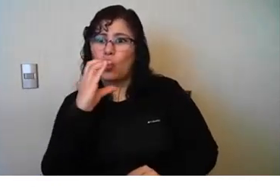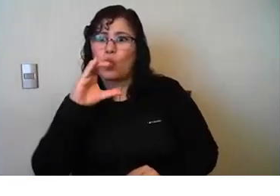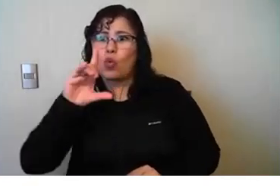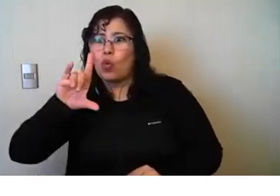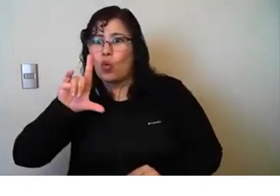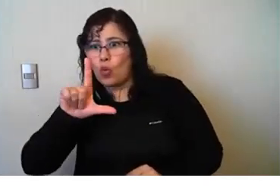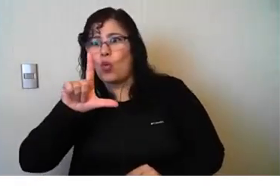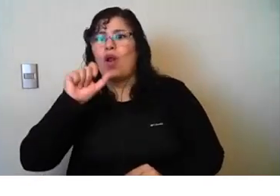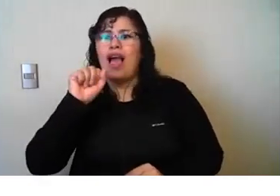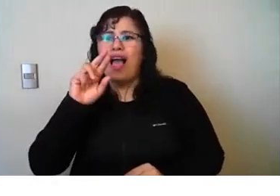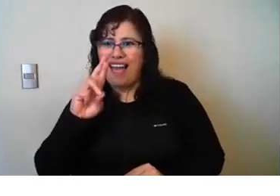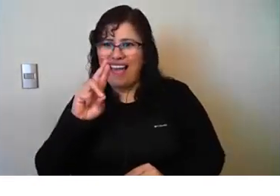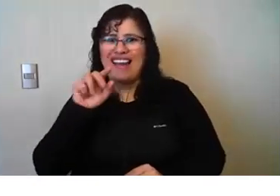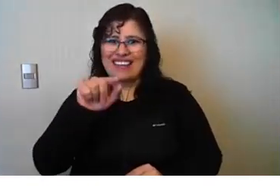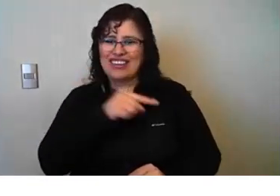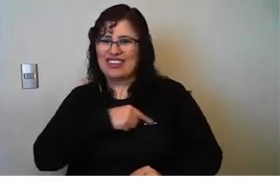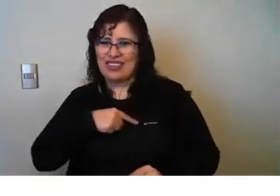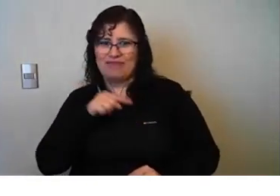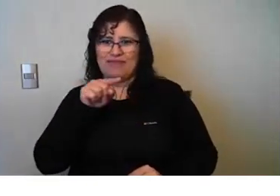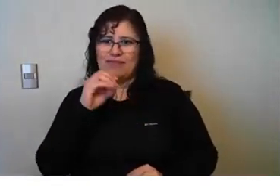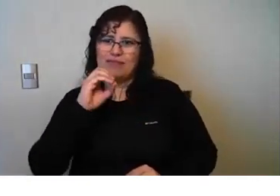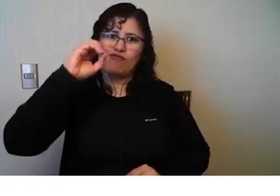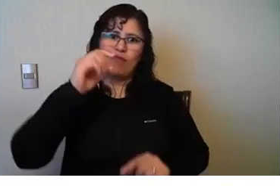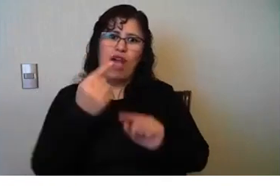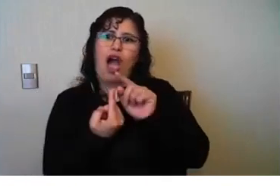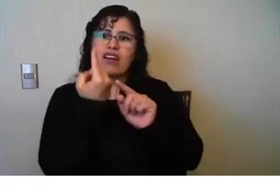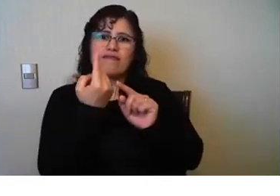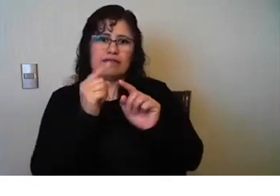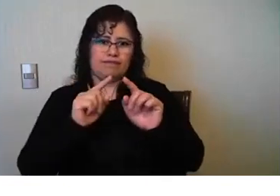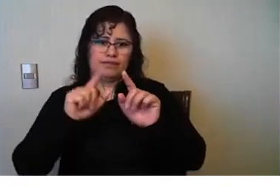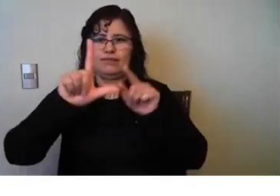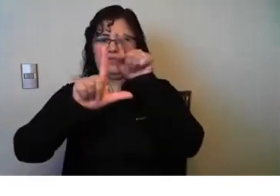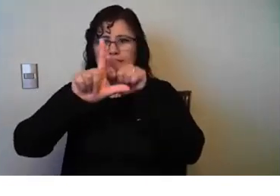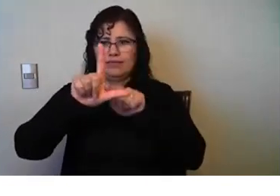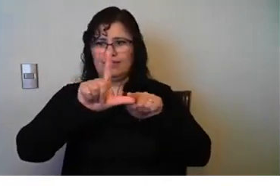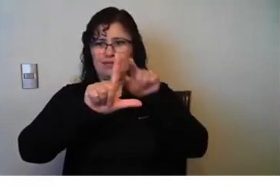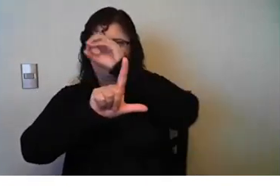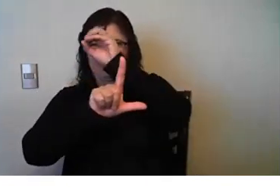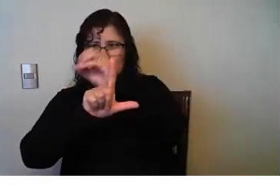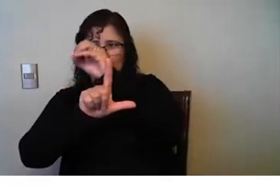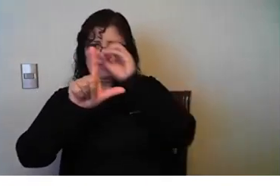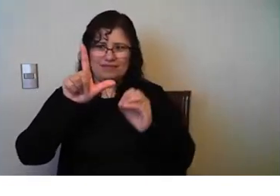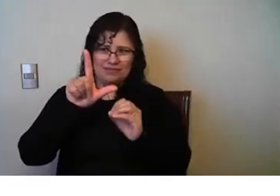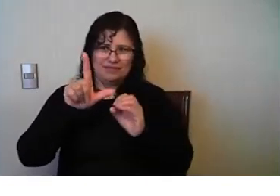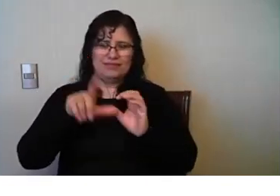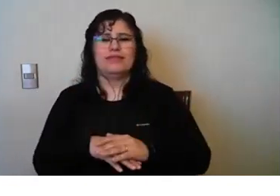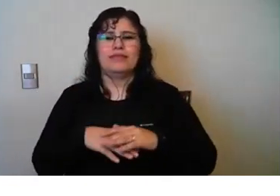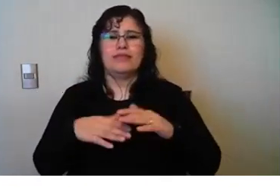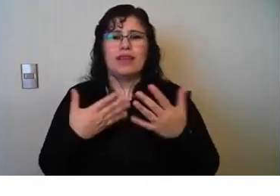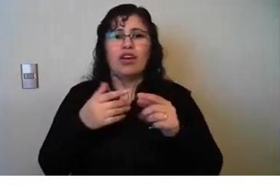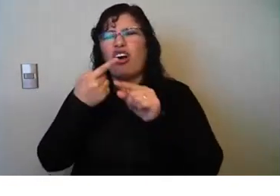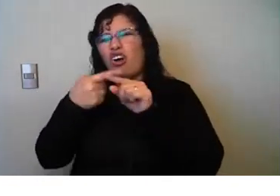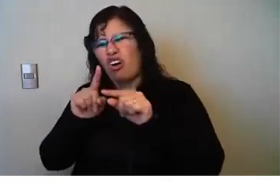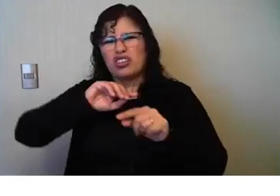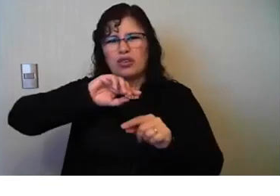por lo tanto esto es una región opercular. Esto es en el lóbulo frontal, entonces giro precentral, los giros